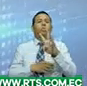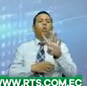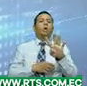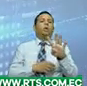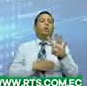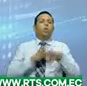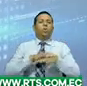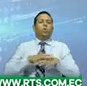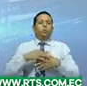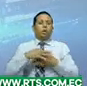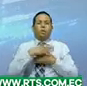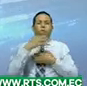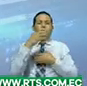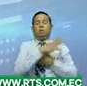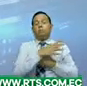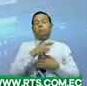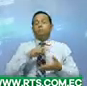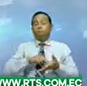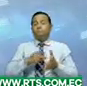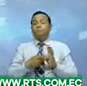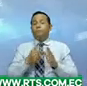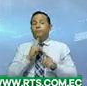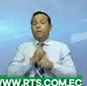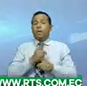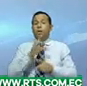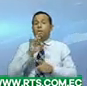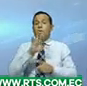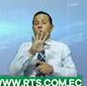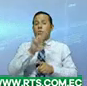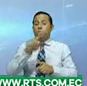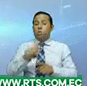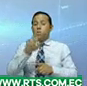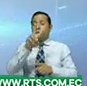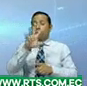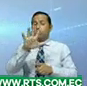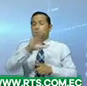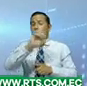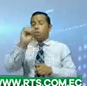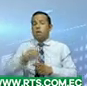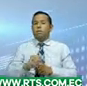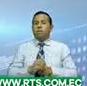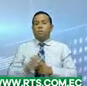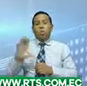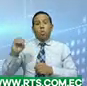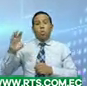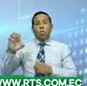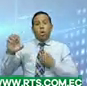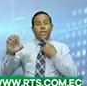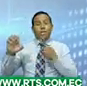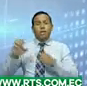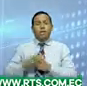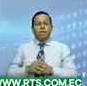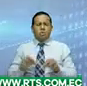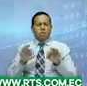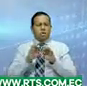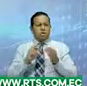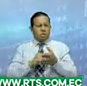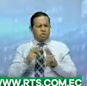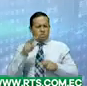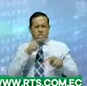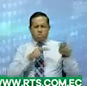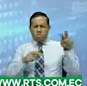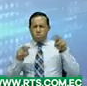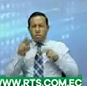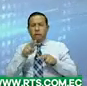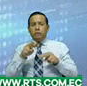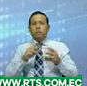decir, 25.68%. Estos números, según el COE Cantonal, presentan un aumento considerable, pues los fallecimientos